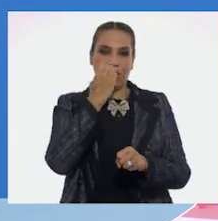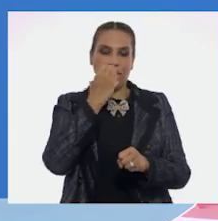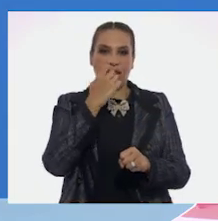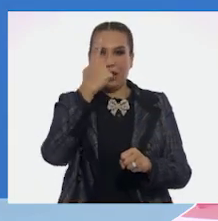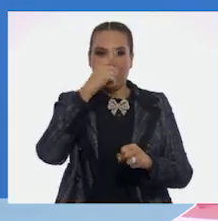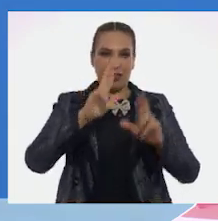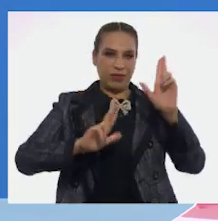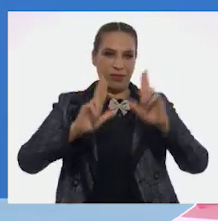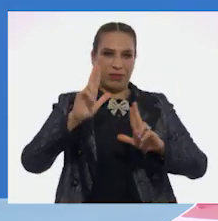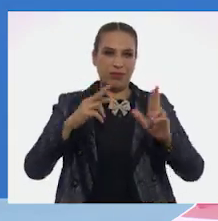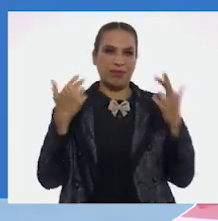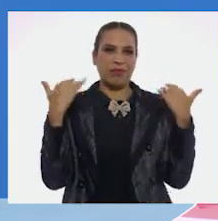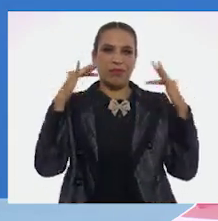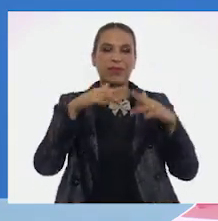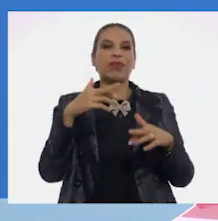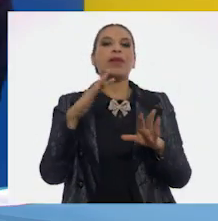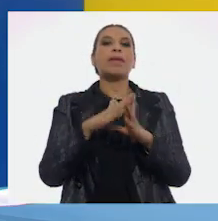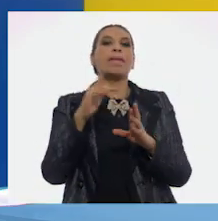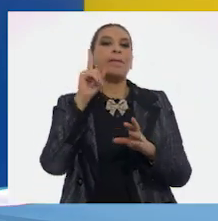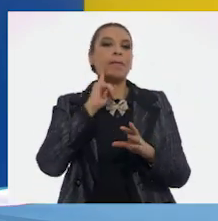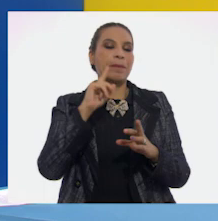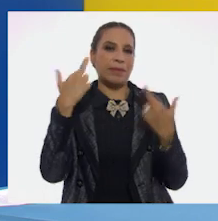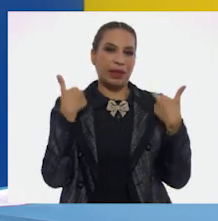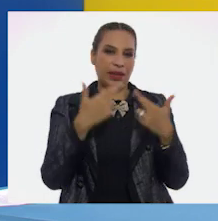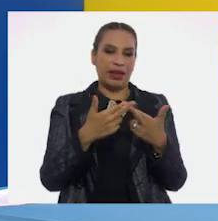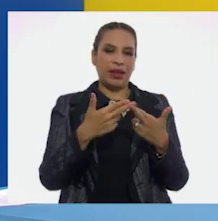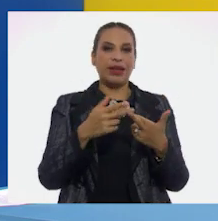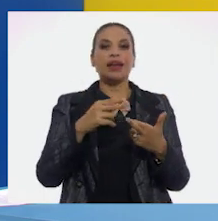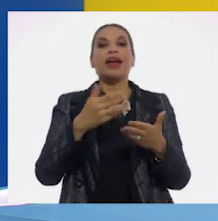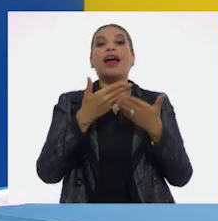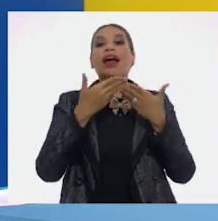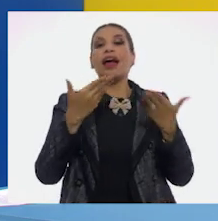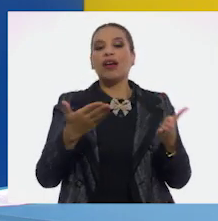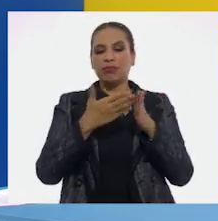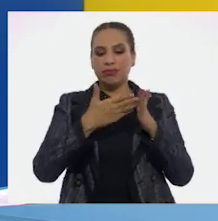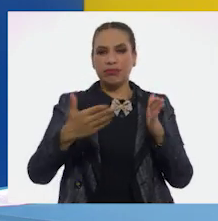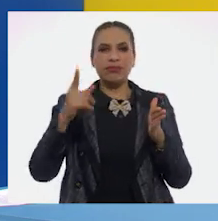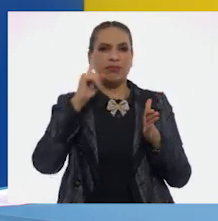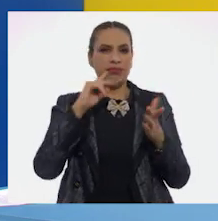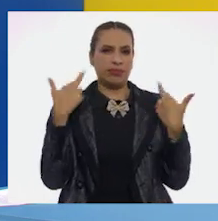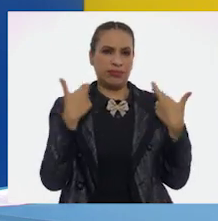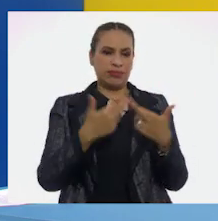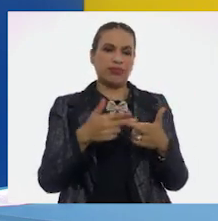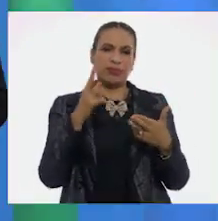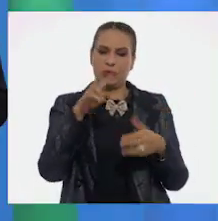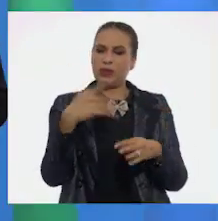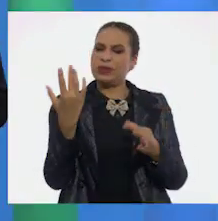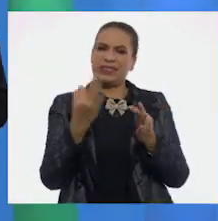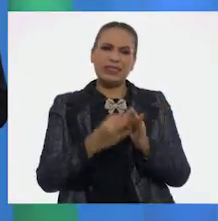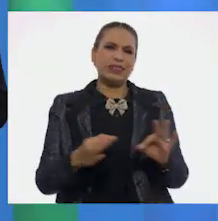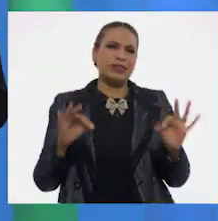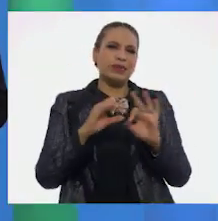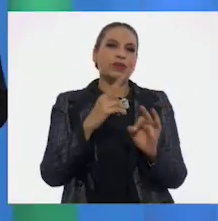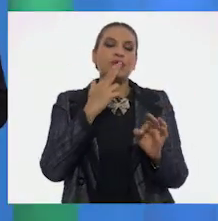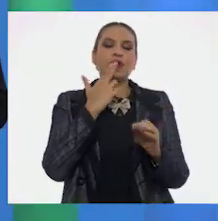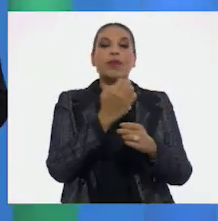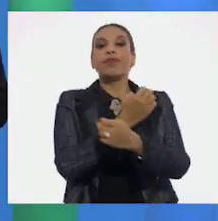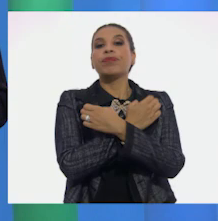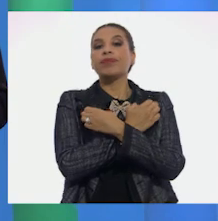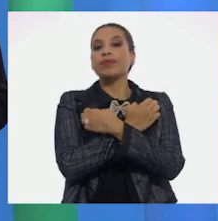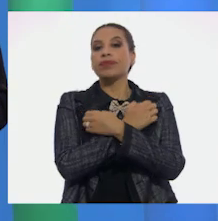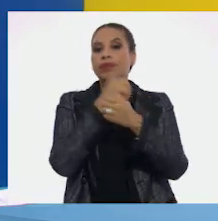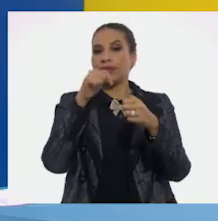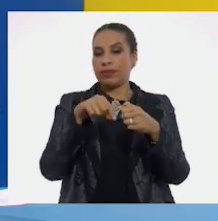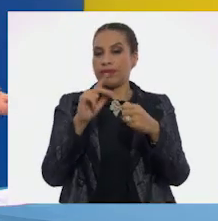para profesoras. Desde entonces y hasta la fecha, las maestras han ocupado un papel fundamental en la educación de